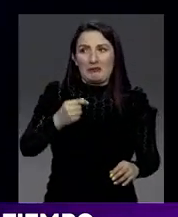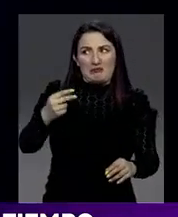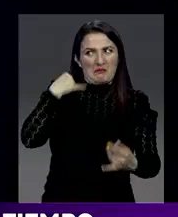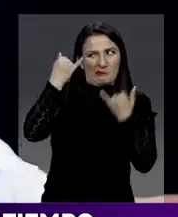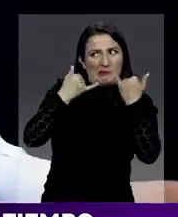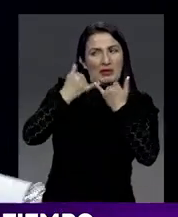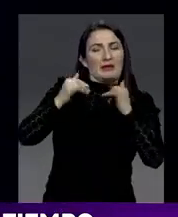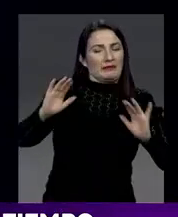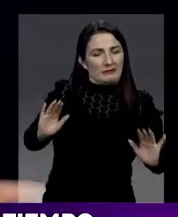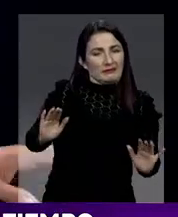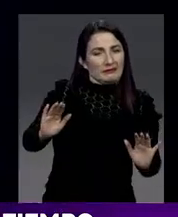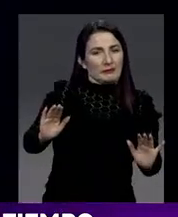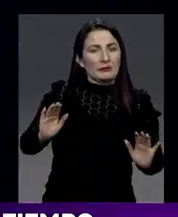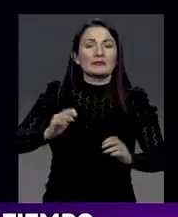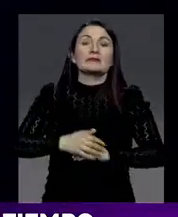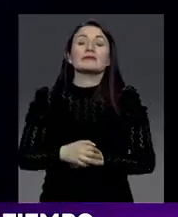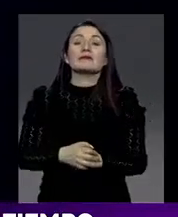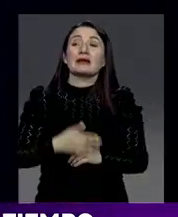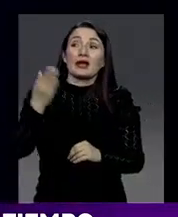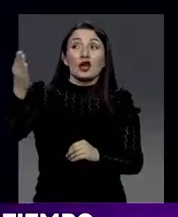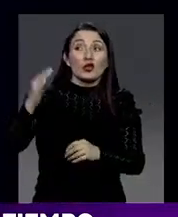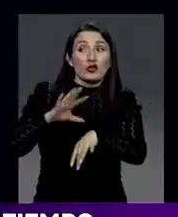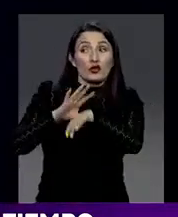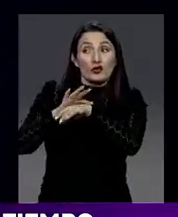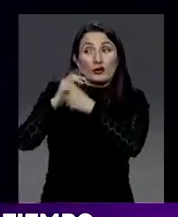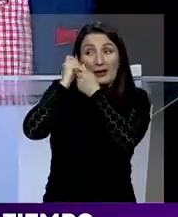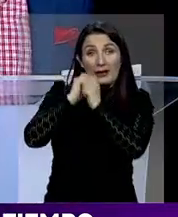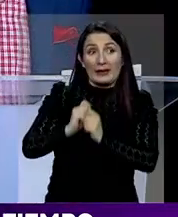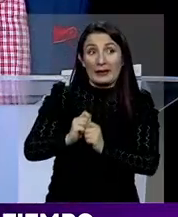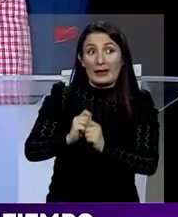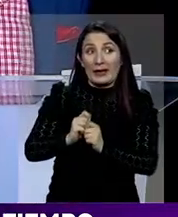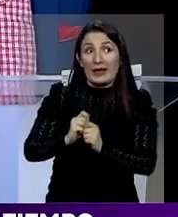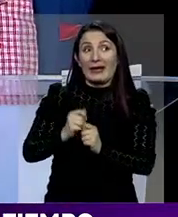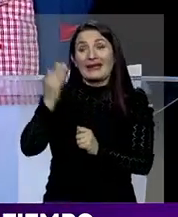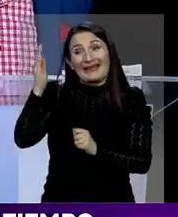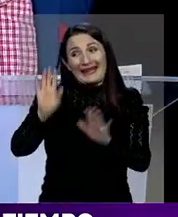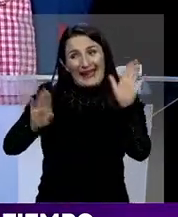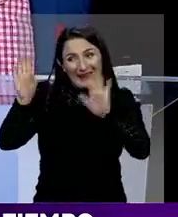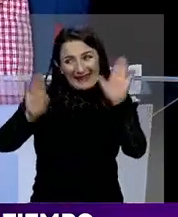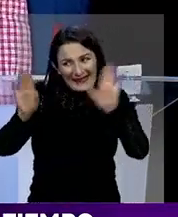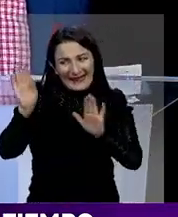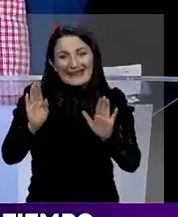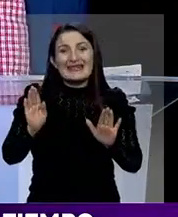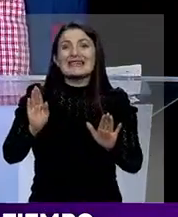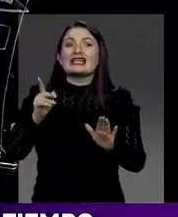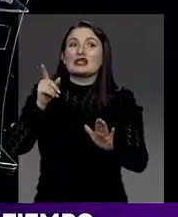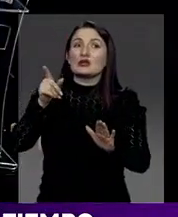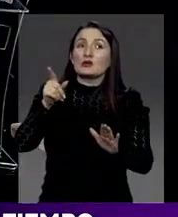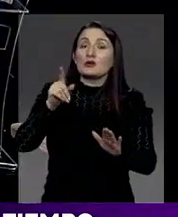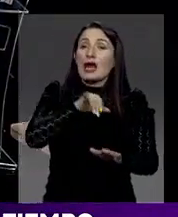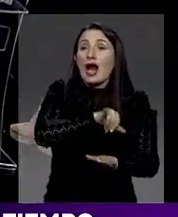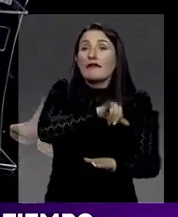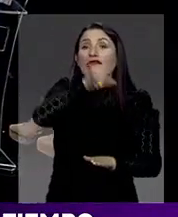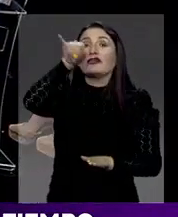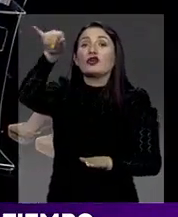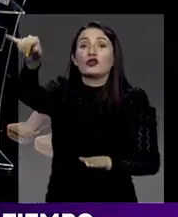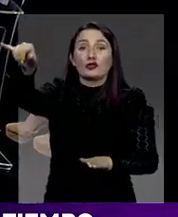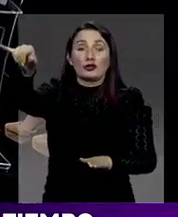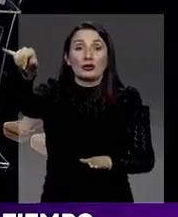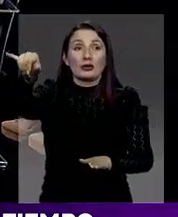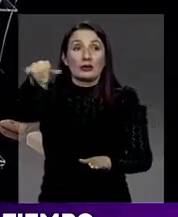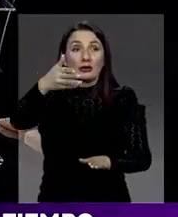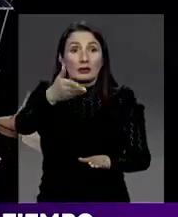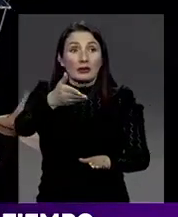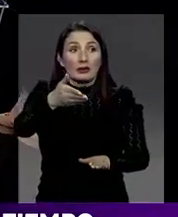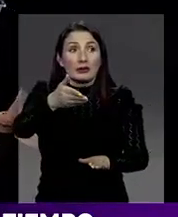maten el autor inglés la candidata implica que tiene que ir en un vuelo de avión entonces si podemos darle la